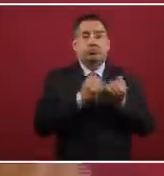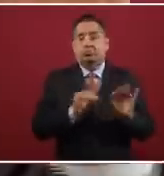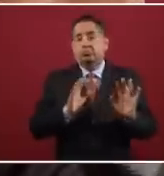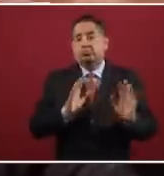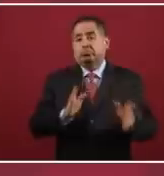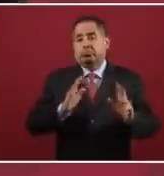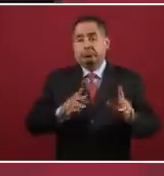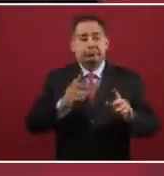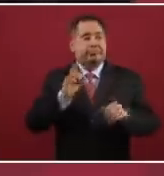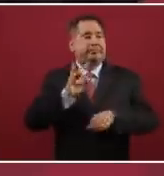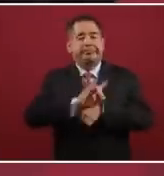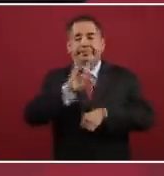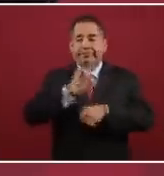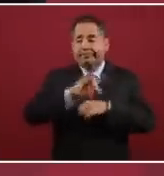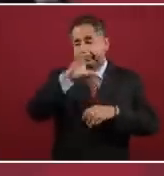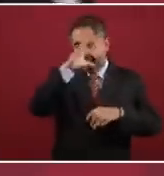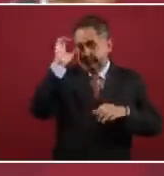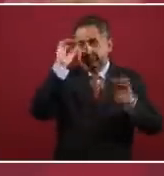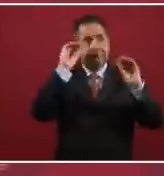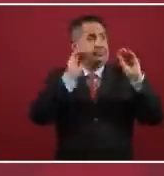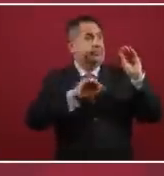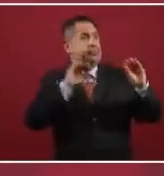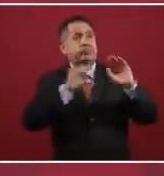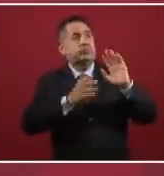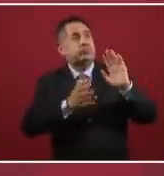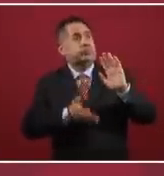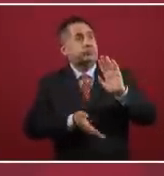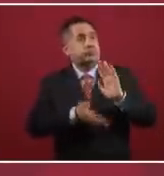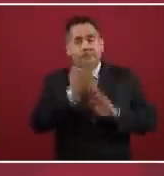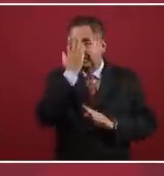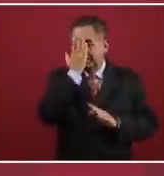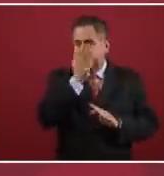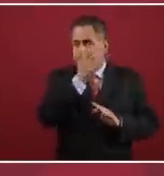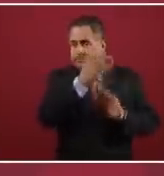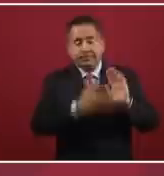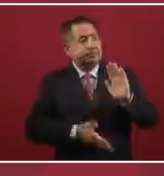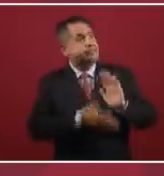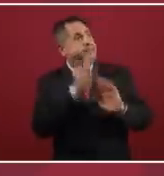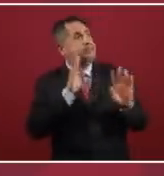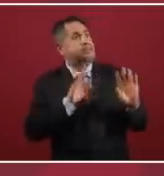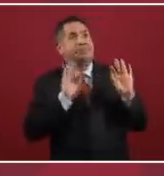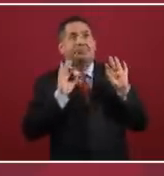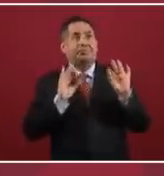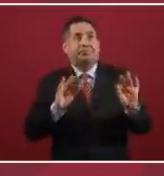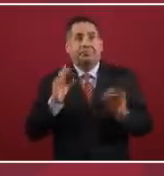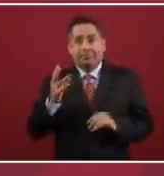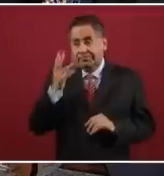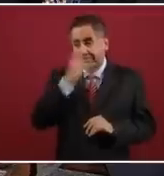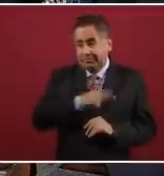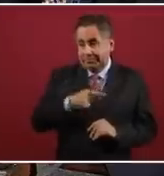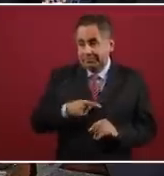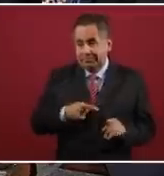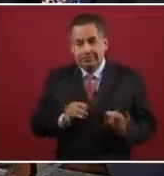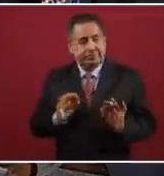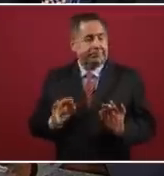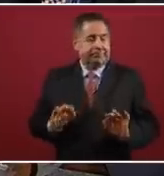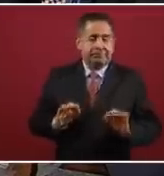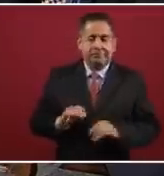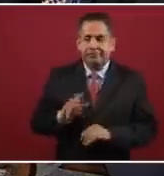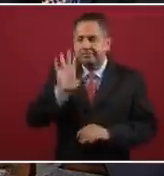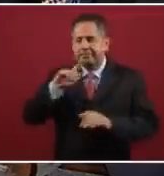hicieron la fachada como algo para cine,